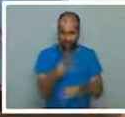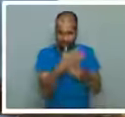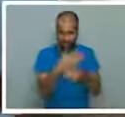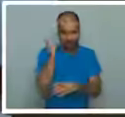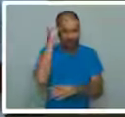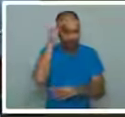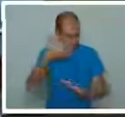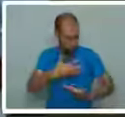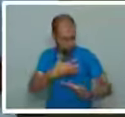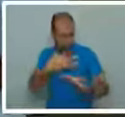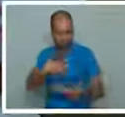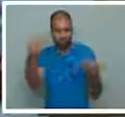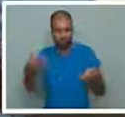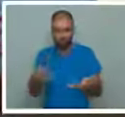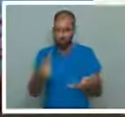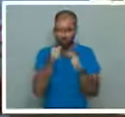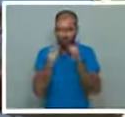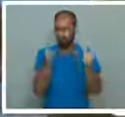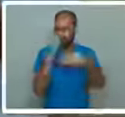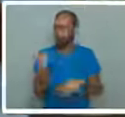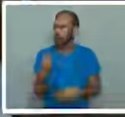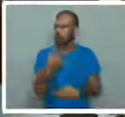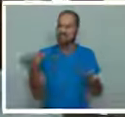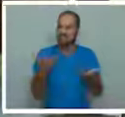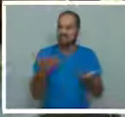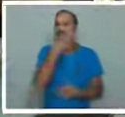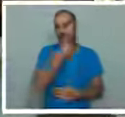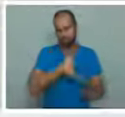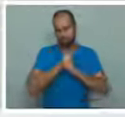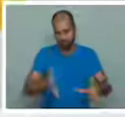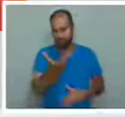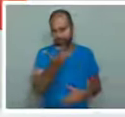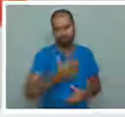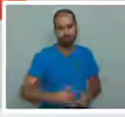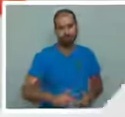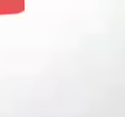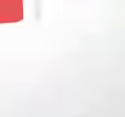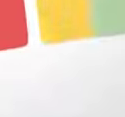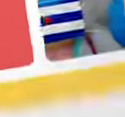comprometida con nuestro tiempo no hay duda alguna de que somos joven fue la vida